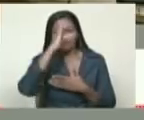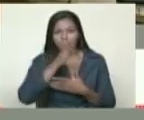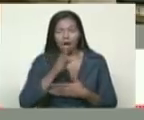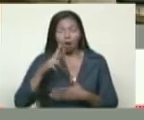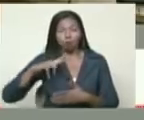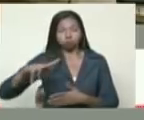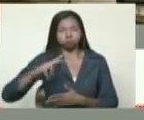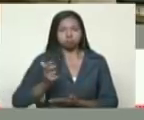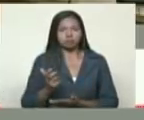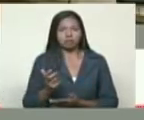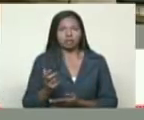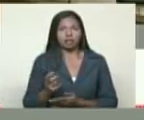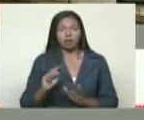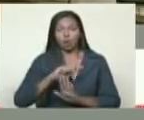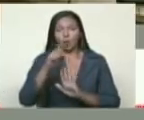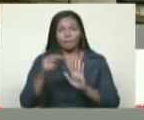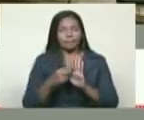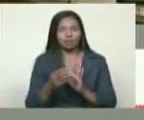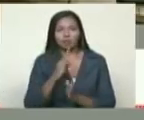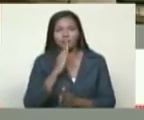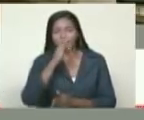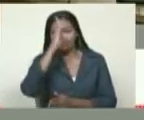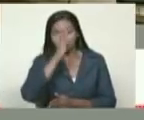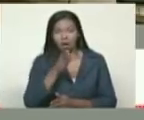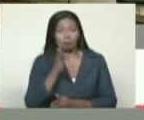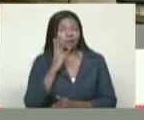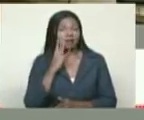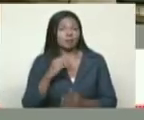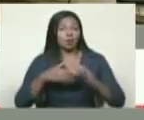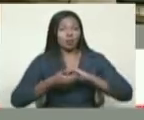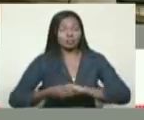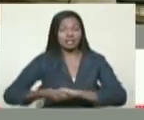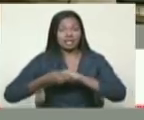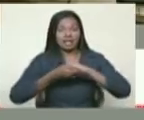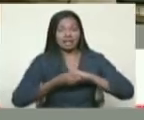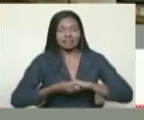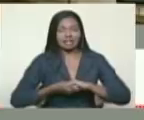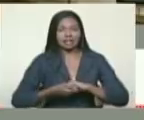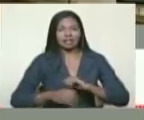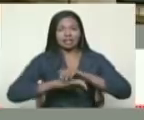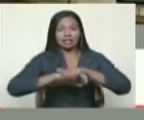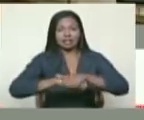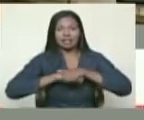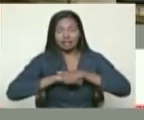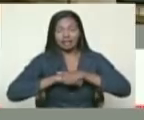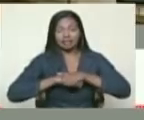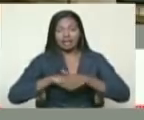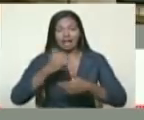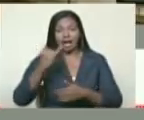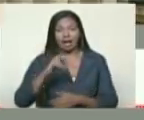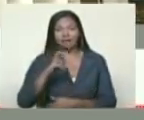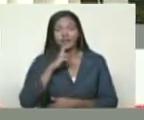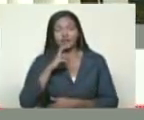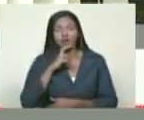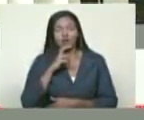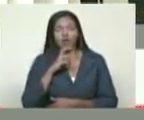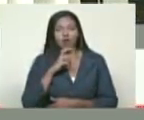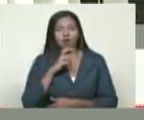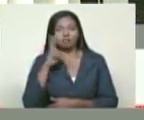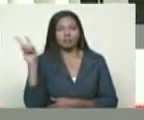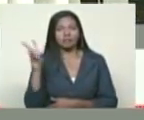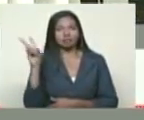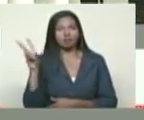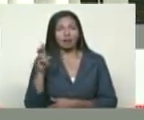Y en total en los bancos, bueno, en el Banco de Inglaterra, en oro venezolano, hay 1.323 millones de